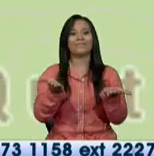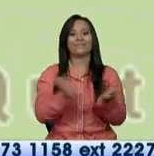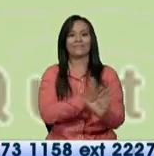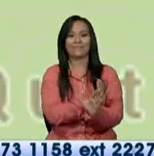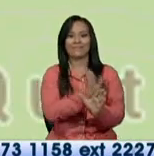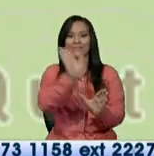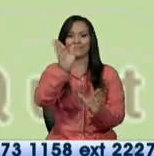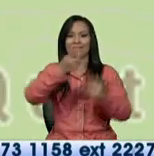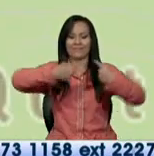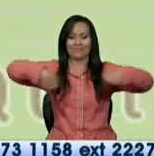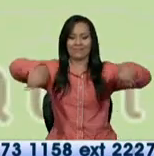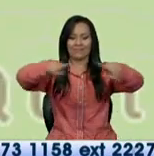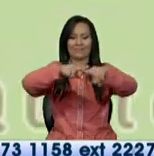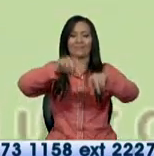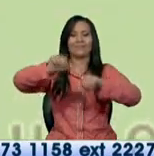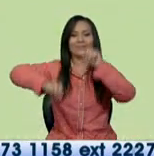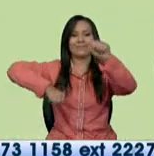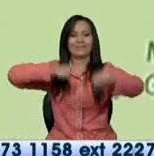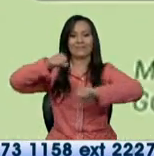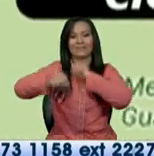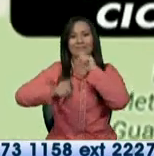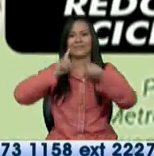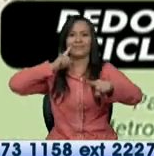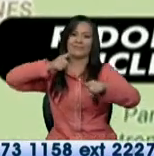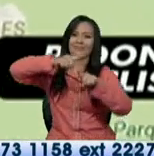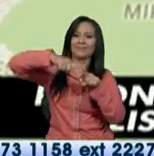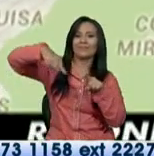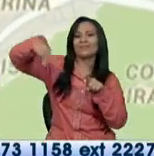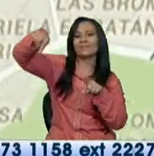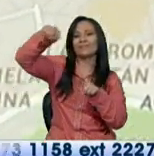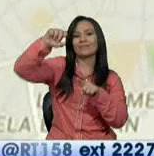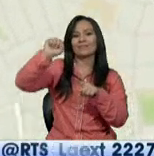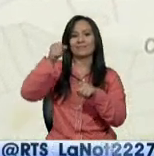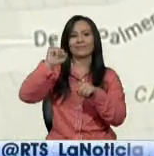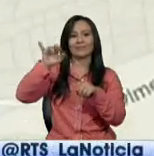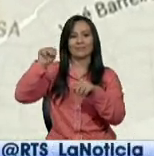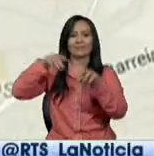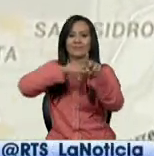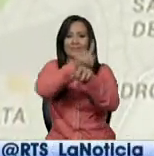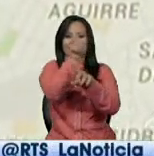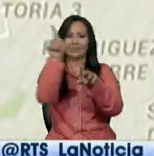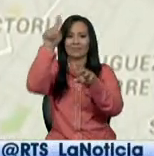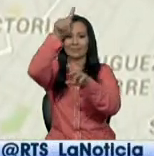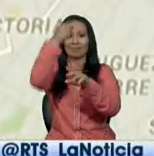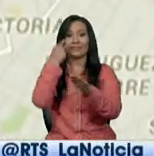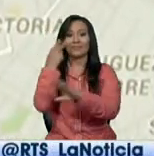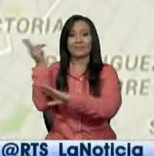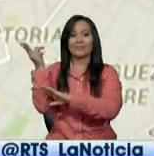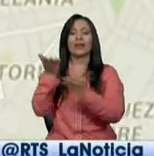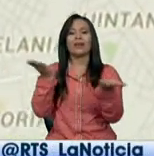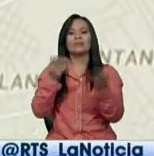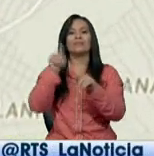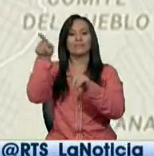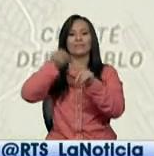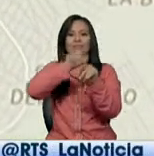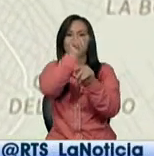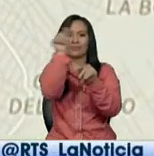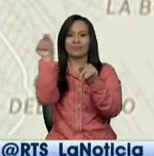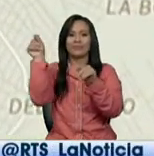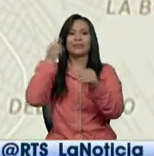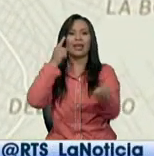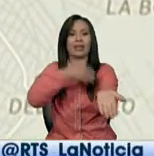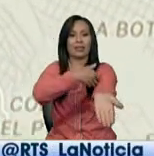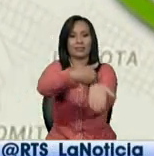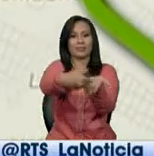partirá desde el redondel de ciclista, continuará por la avenida Simón Bolívar hasta el acceso a la Ruta Viva. De allí tomará la ruta Collas para luego partir